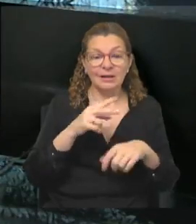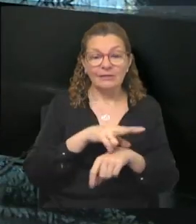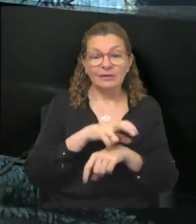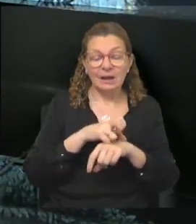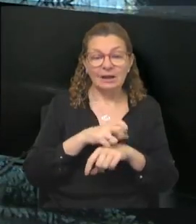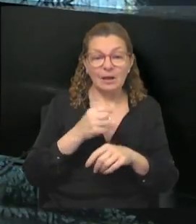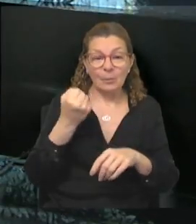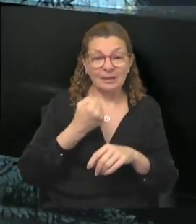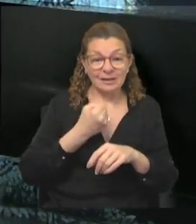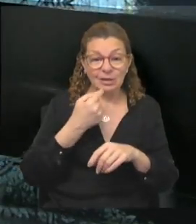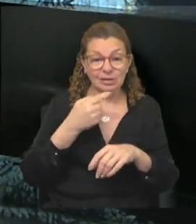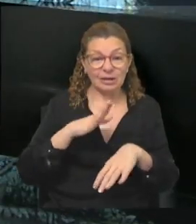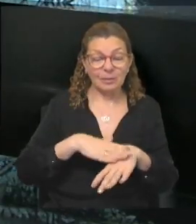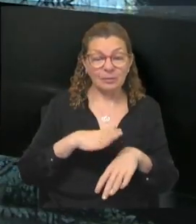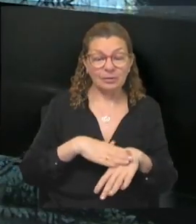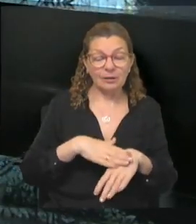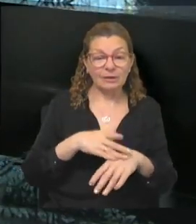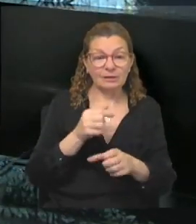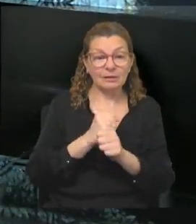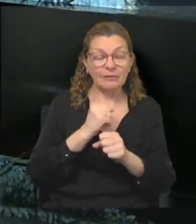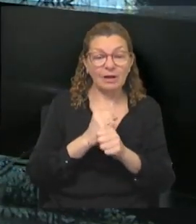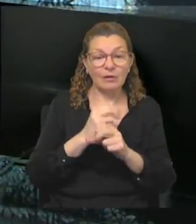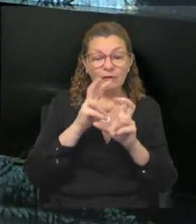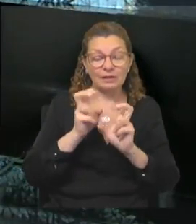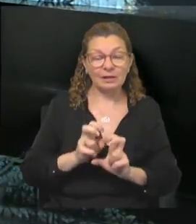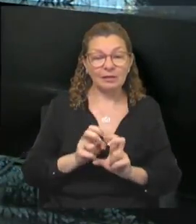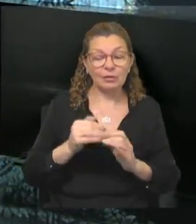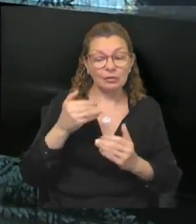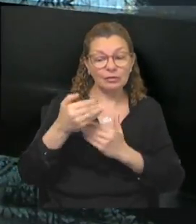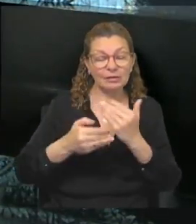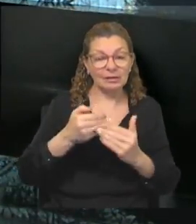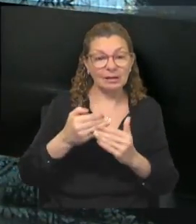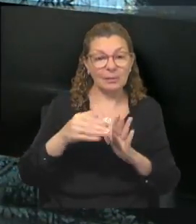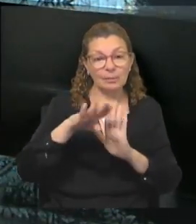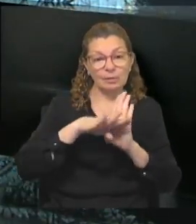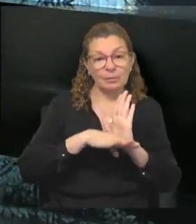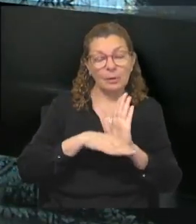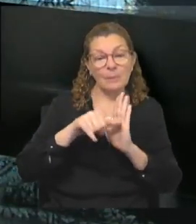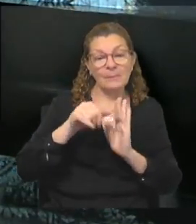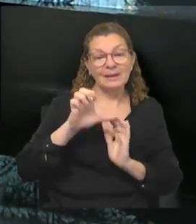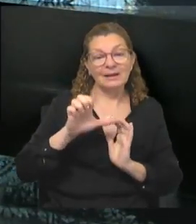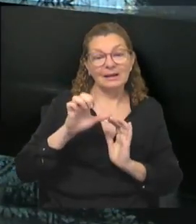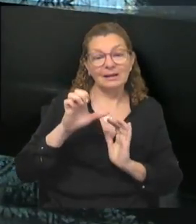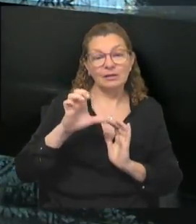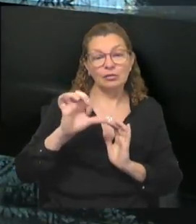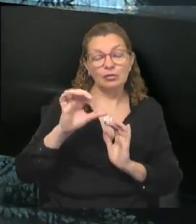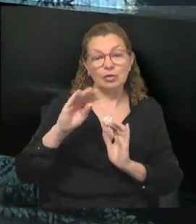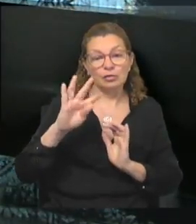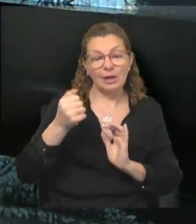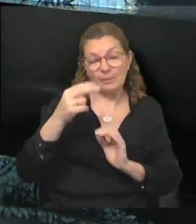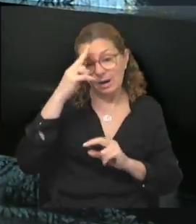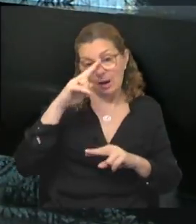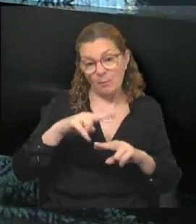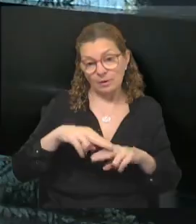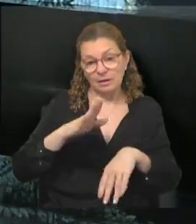que está llevando adelante este trabajo de investigación Sigue los lineamientos del protocolo de Minnesota para las muertes ocurridas